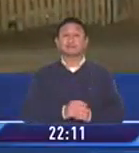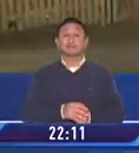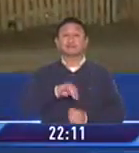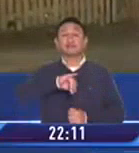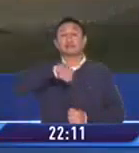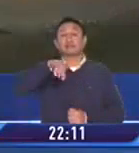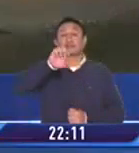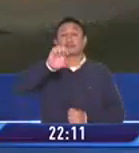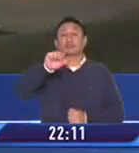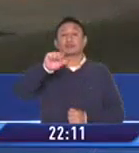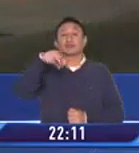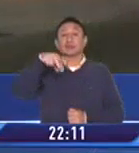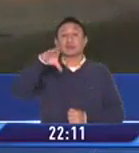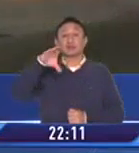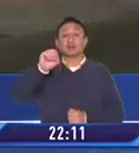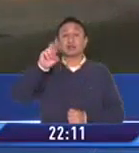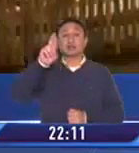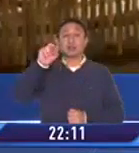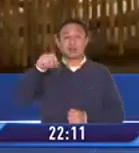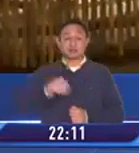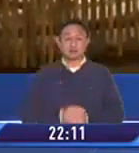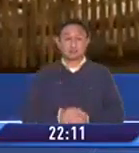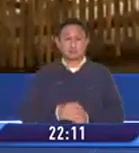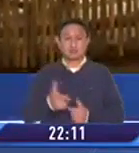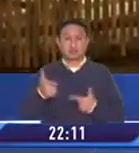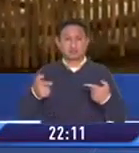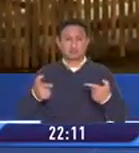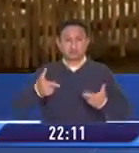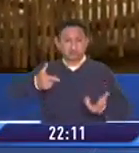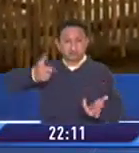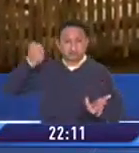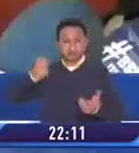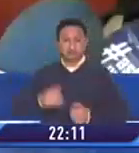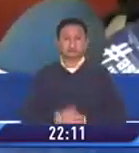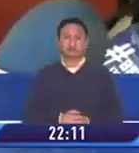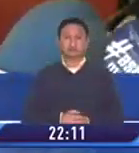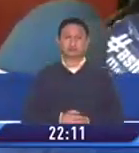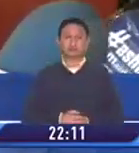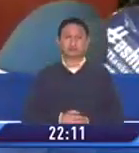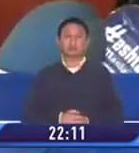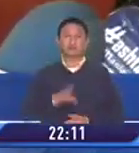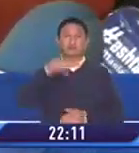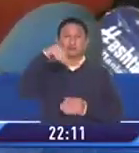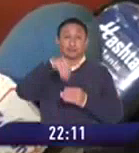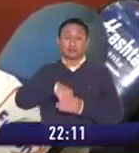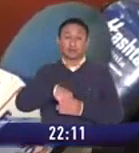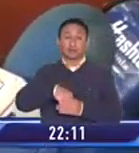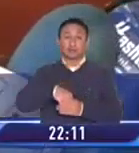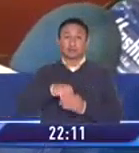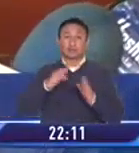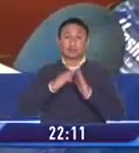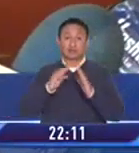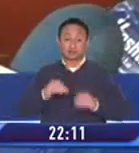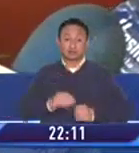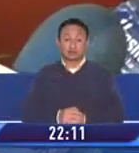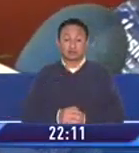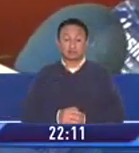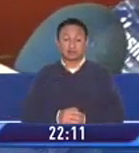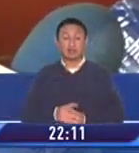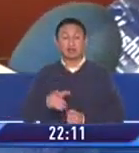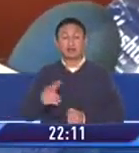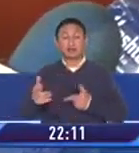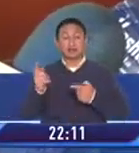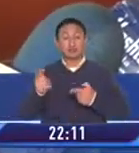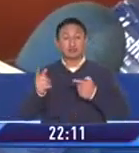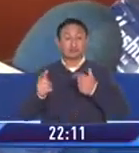Giancarlo Cedeño, a quien con fusil y armas cortas le arrebataron la vida. En el interior igual, victimizan a una persona con varios tiros